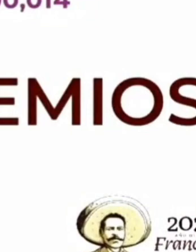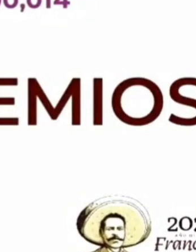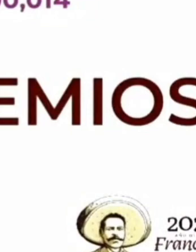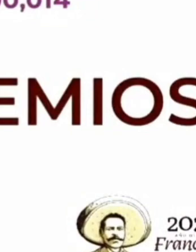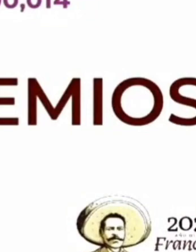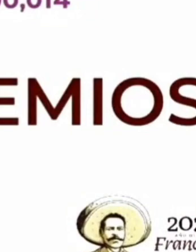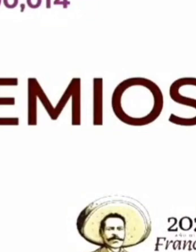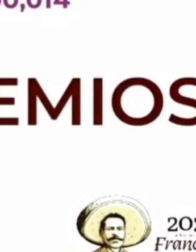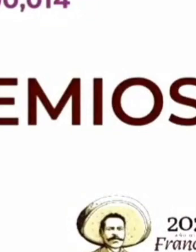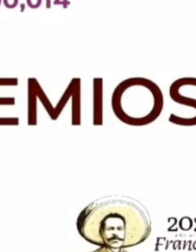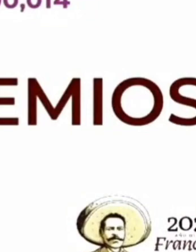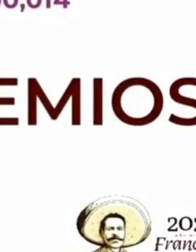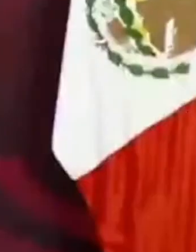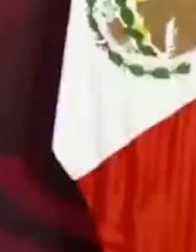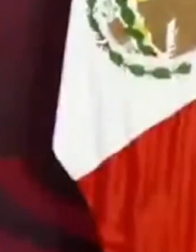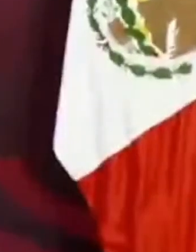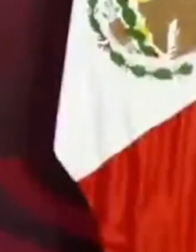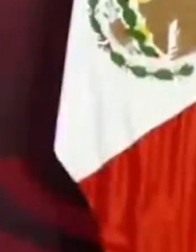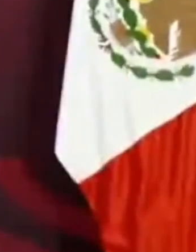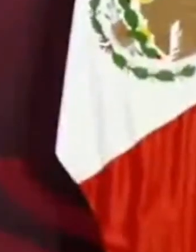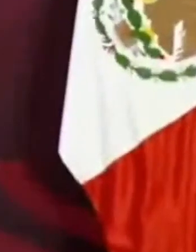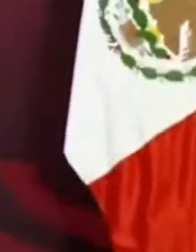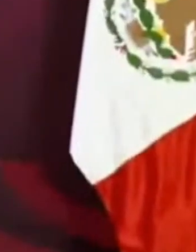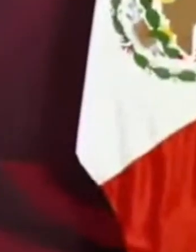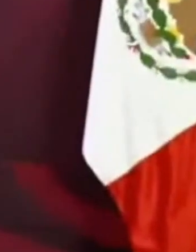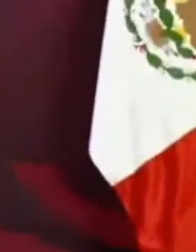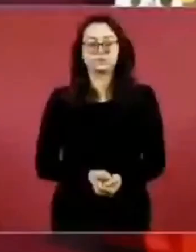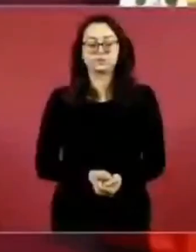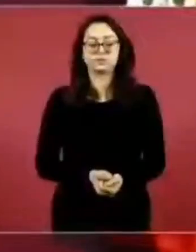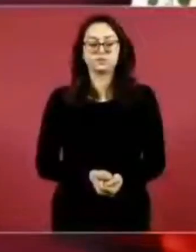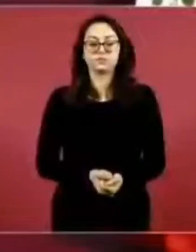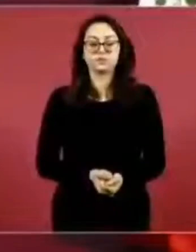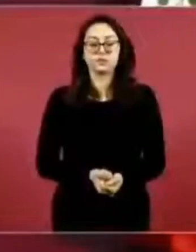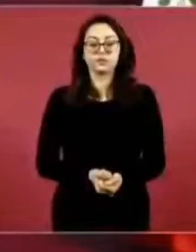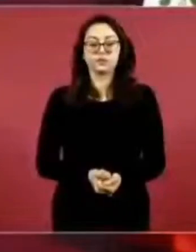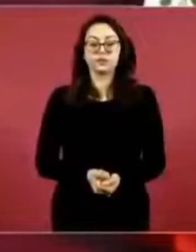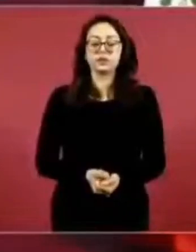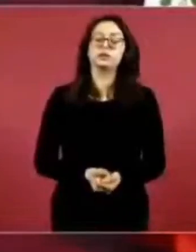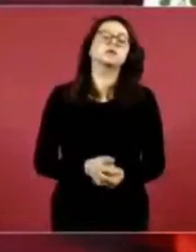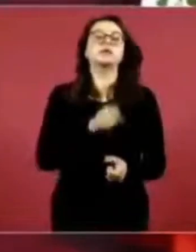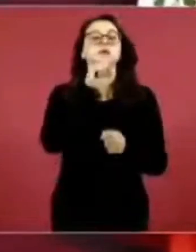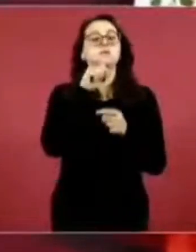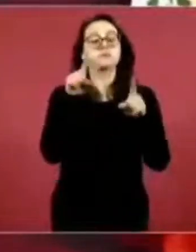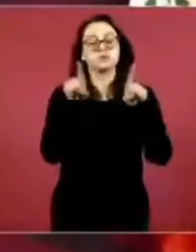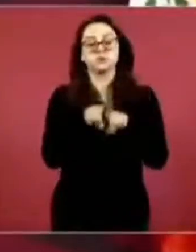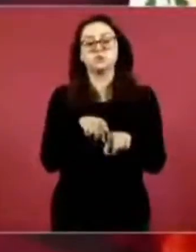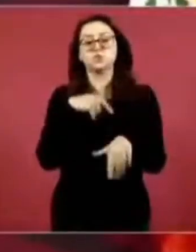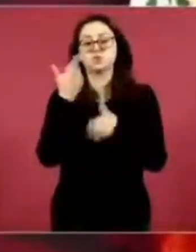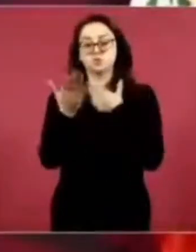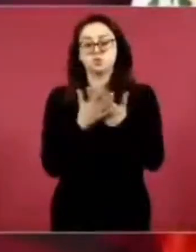instituto para devolverle al pueblo robado a los